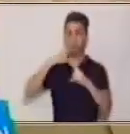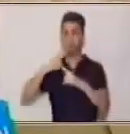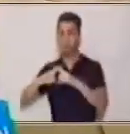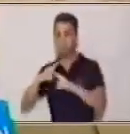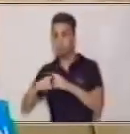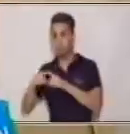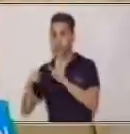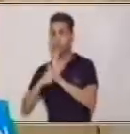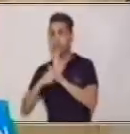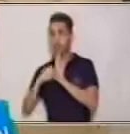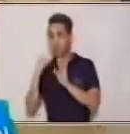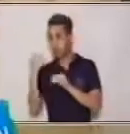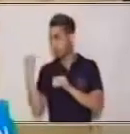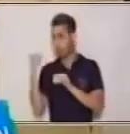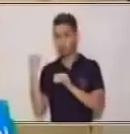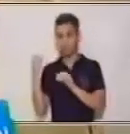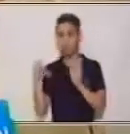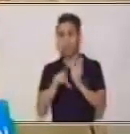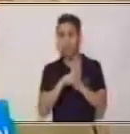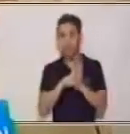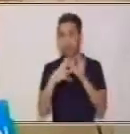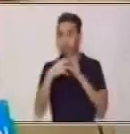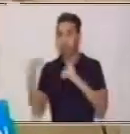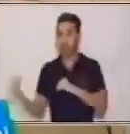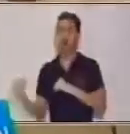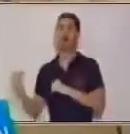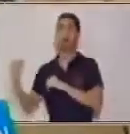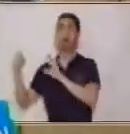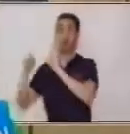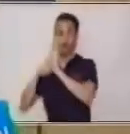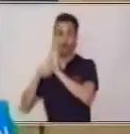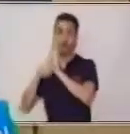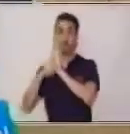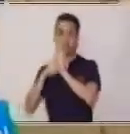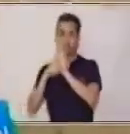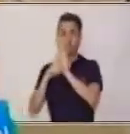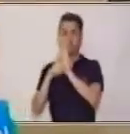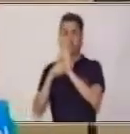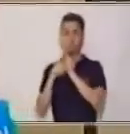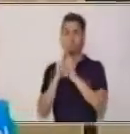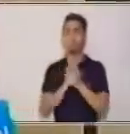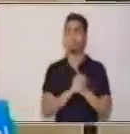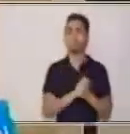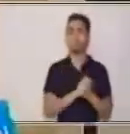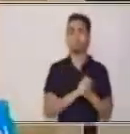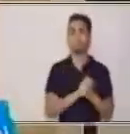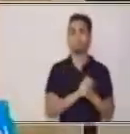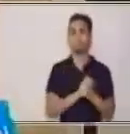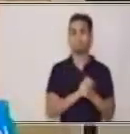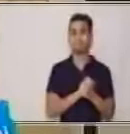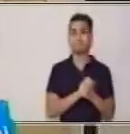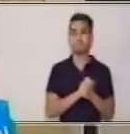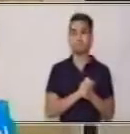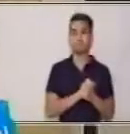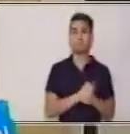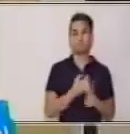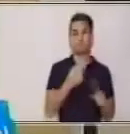negativo. Ley de signos, positivo, negativo nos va a dar negativo. Más por